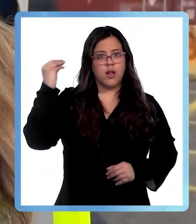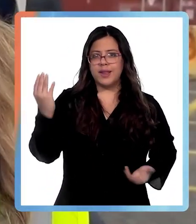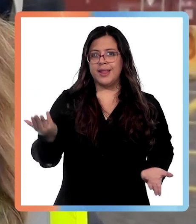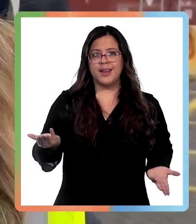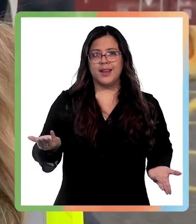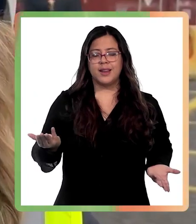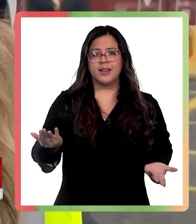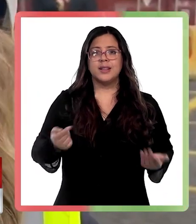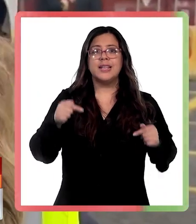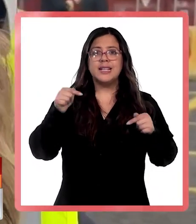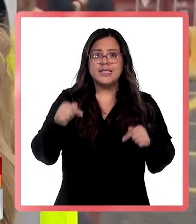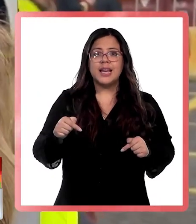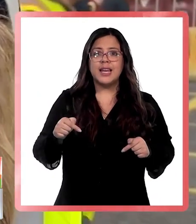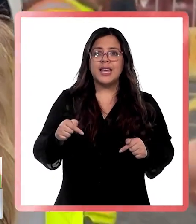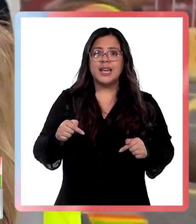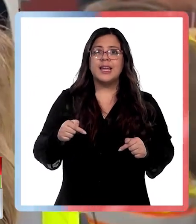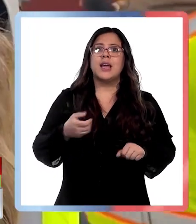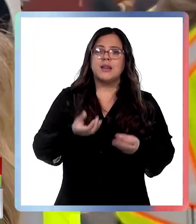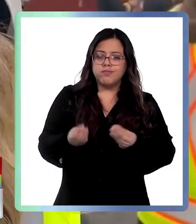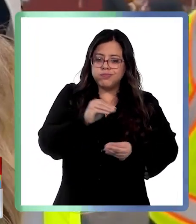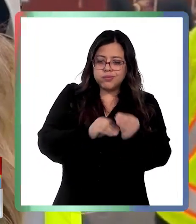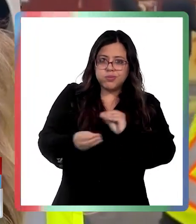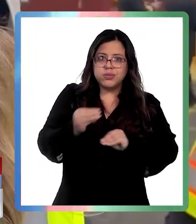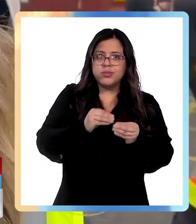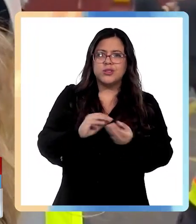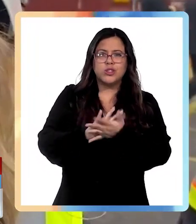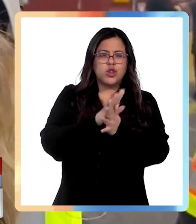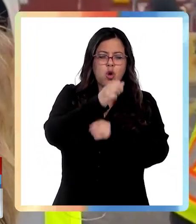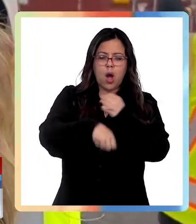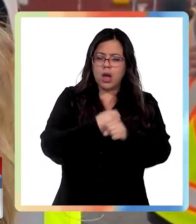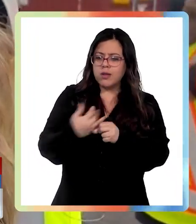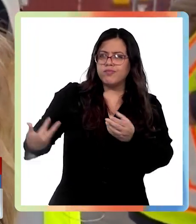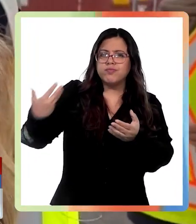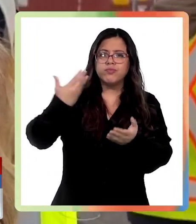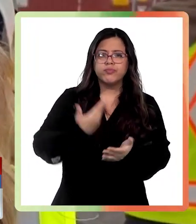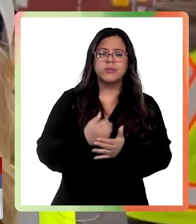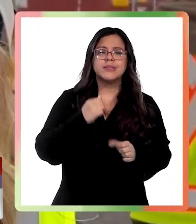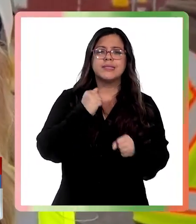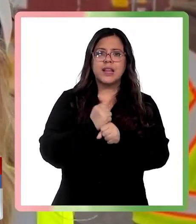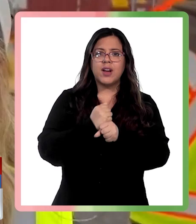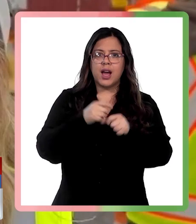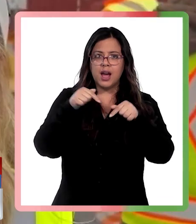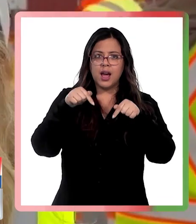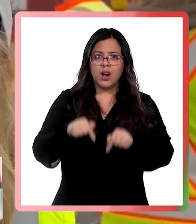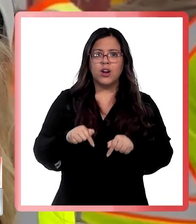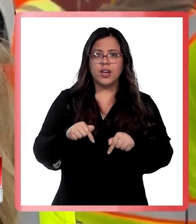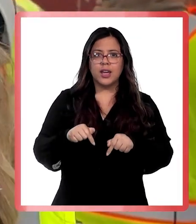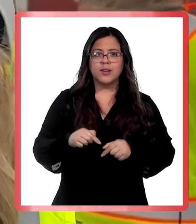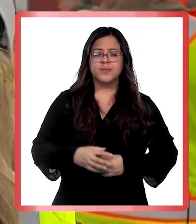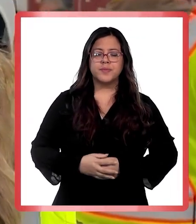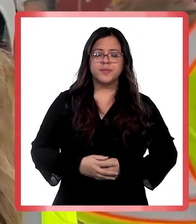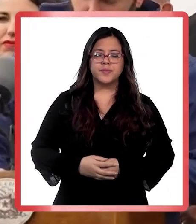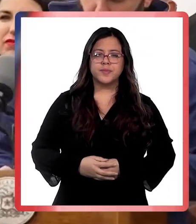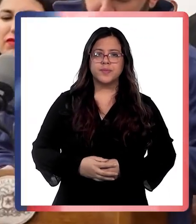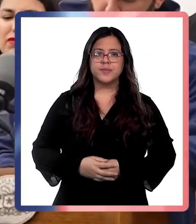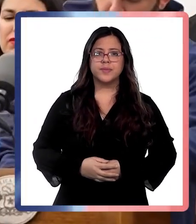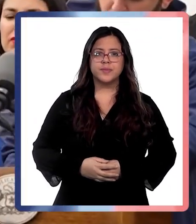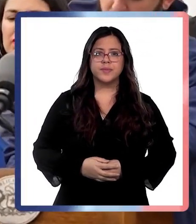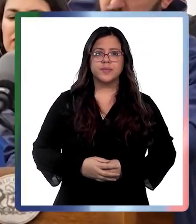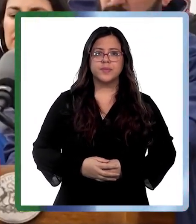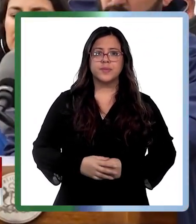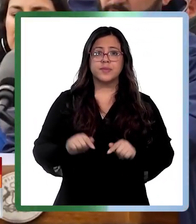inolvidable de la cual sigo sumando a raíz de todos los años que tengo esta linda experiencia de estar en este tipo de